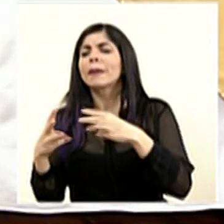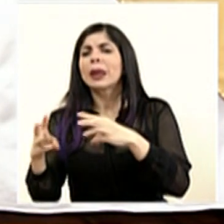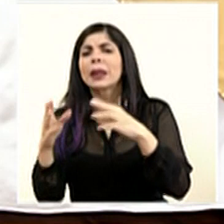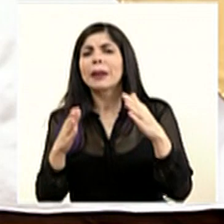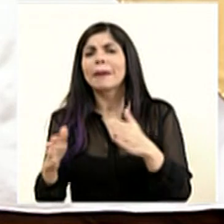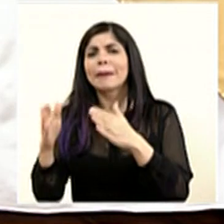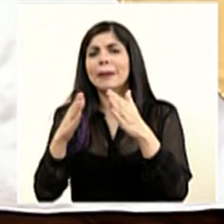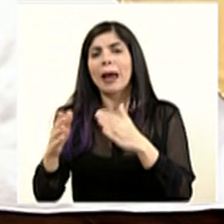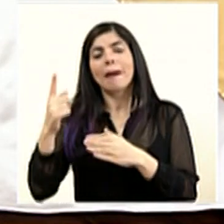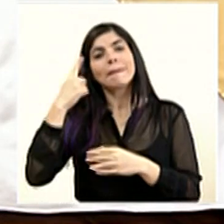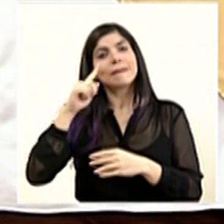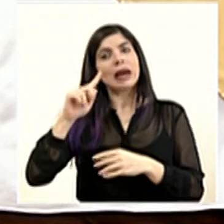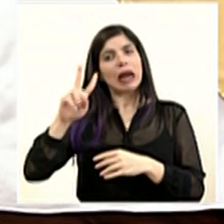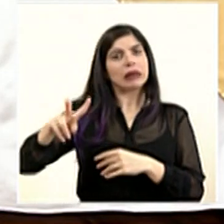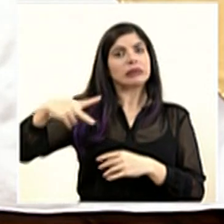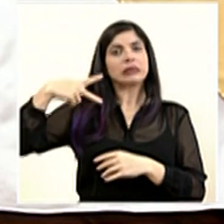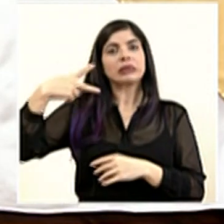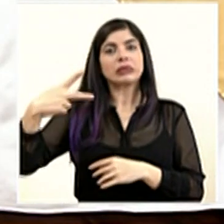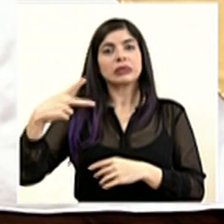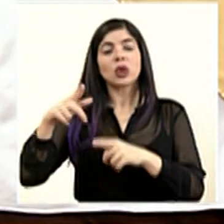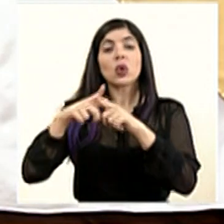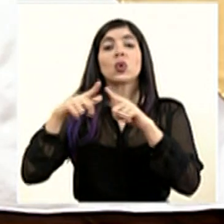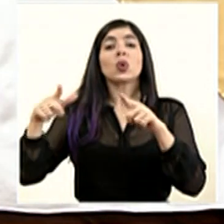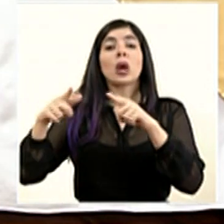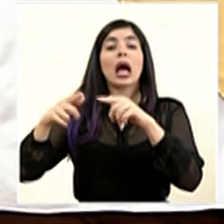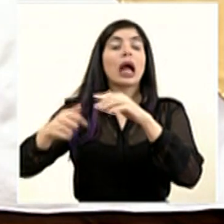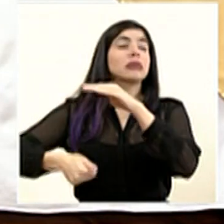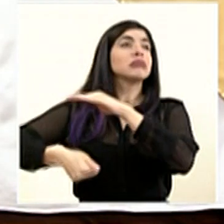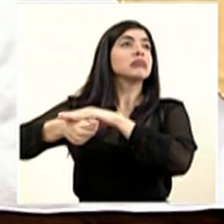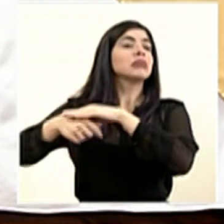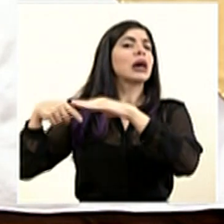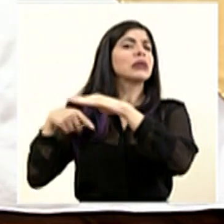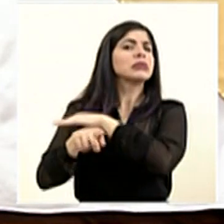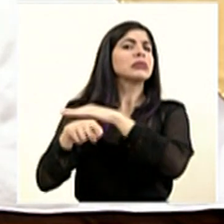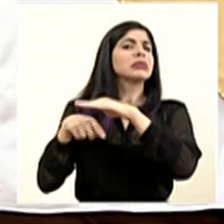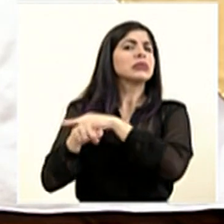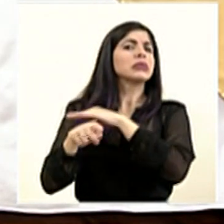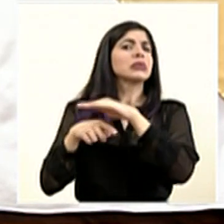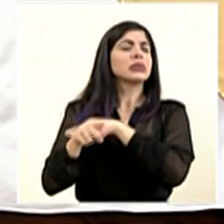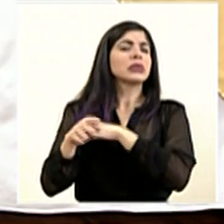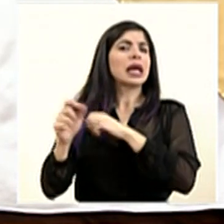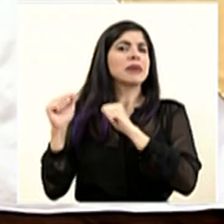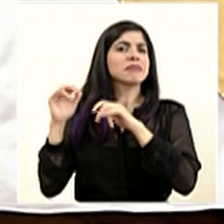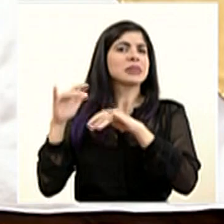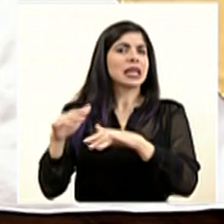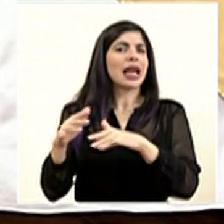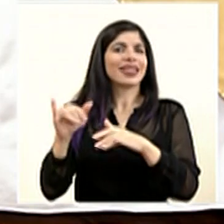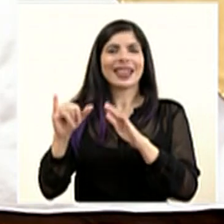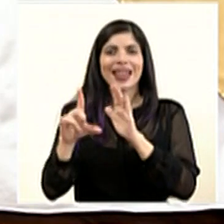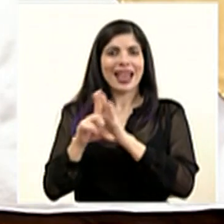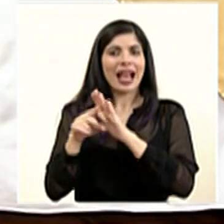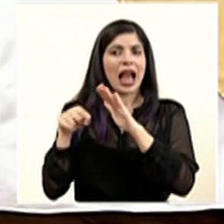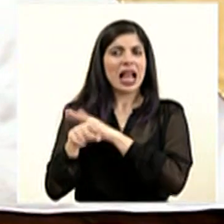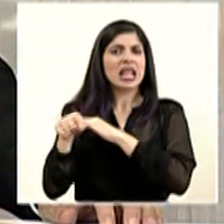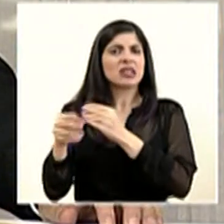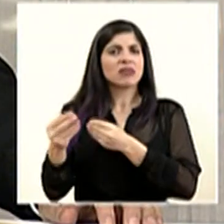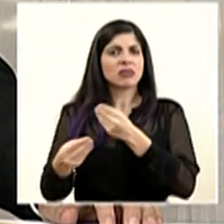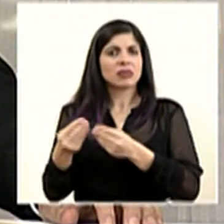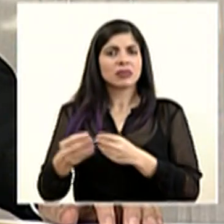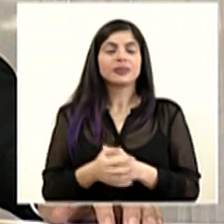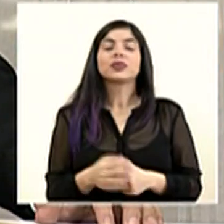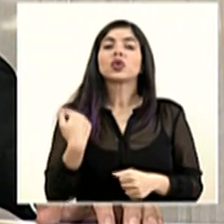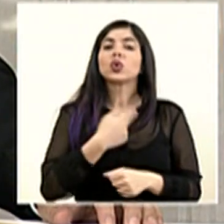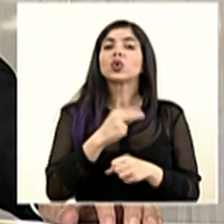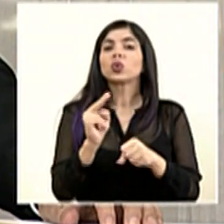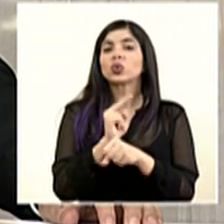en la medida de lo posible los puntos muertos por donde mayormente están ingresando los inmigrantes ilegales al país? Bueno, estamos